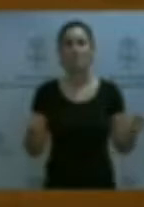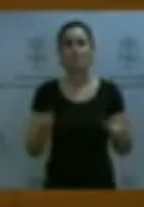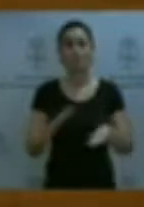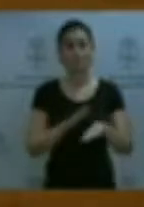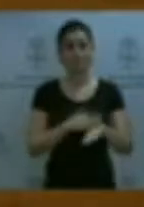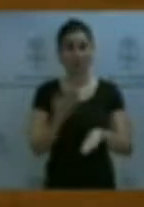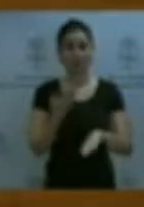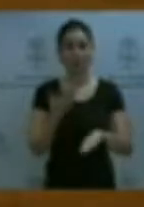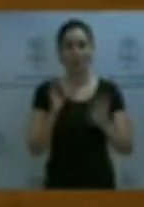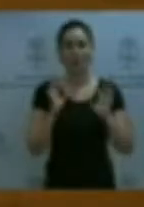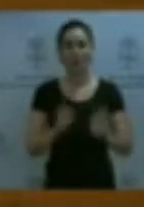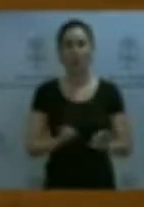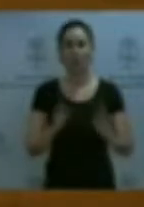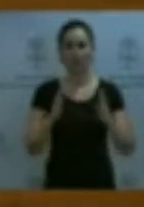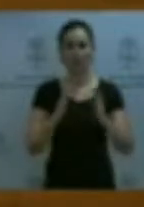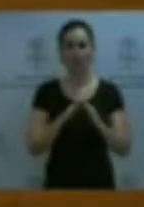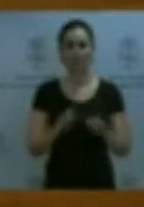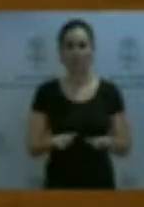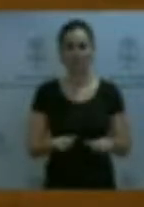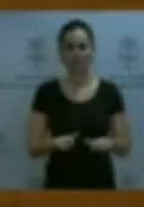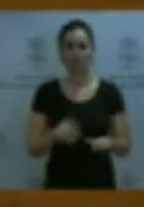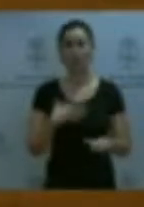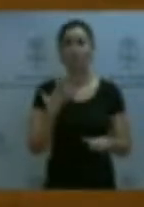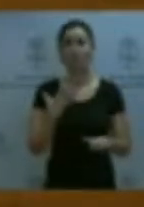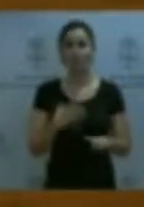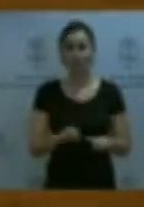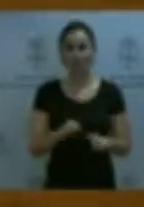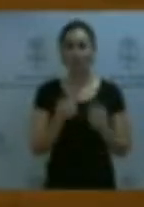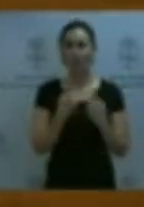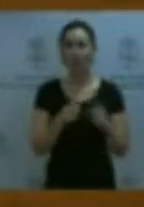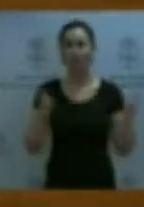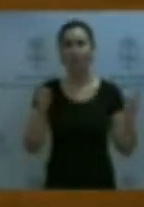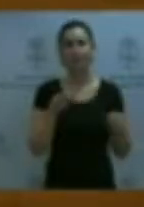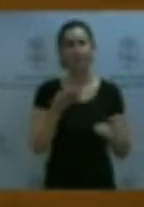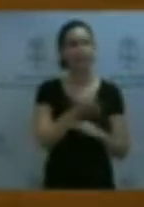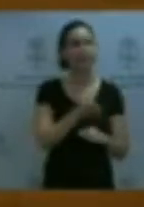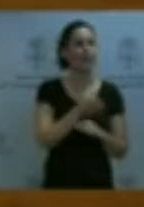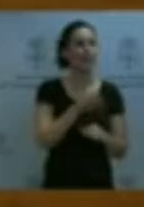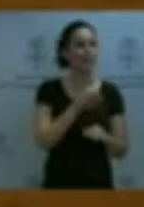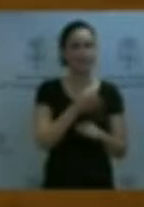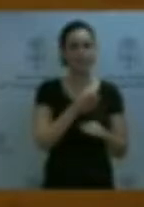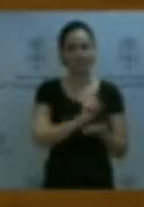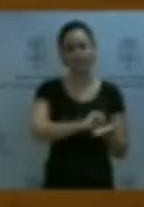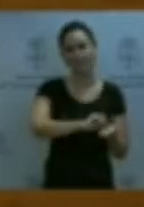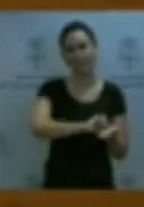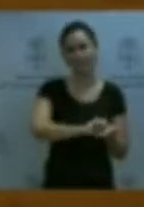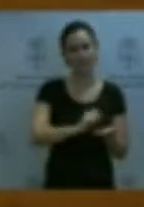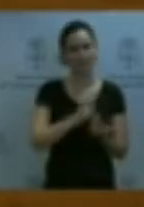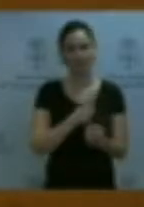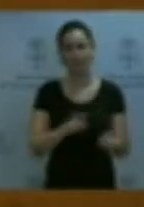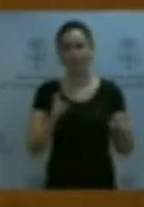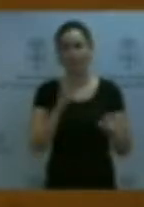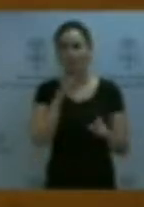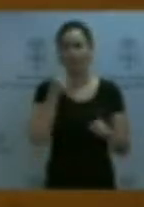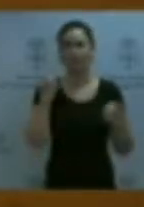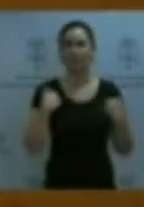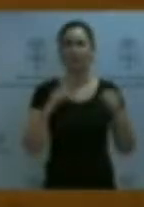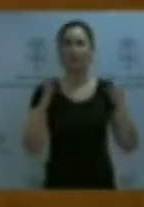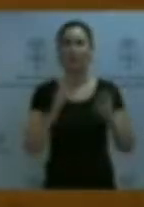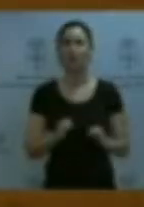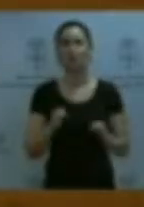las dependencias convencionales, porque afortunadamente ya pasó a la historia la época de funcionarios de